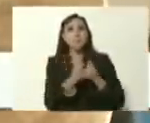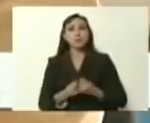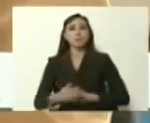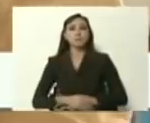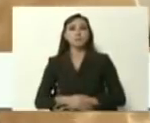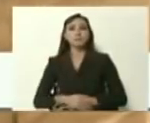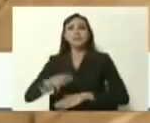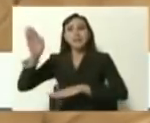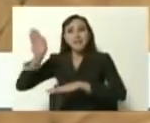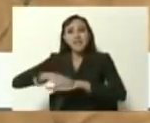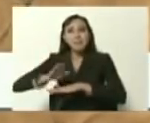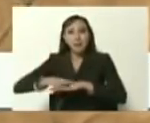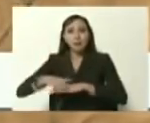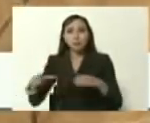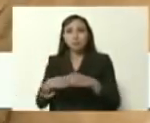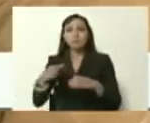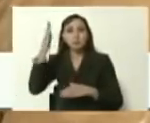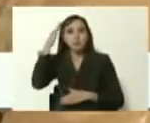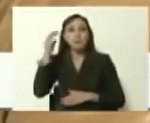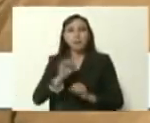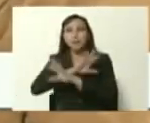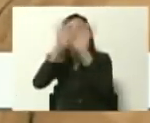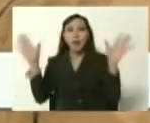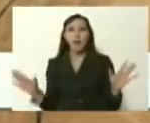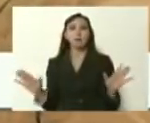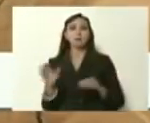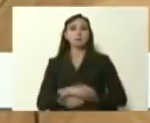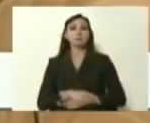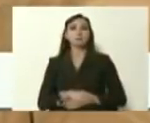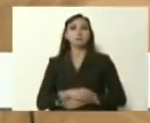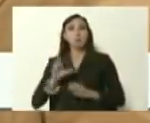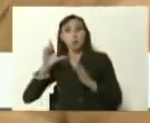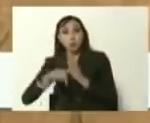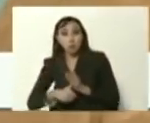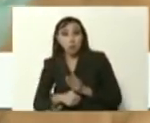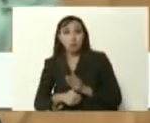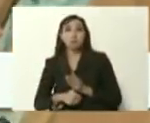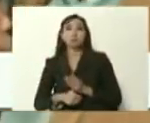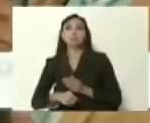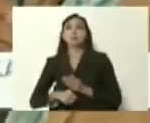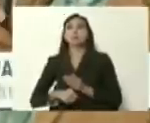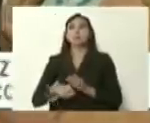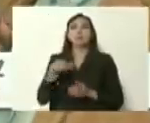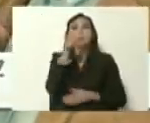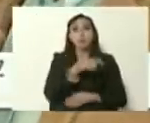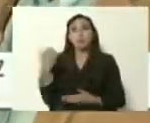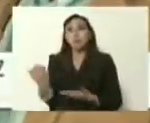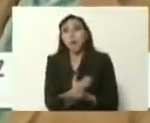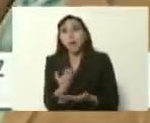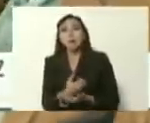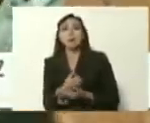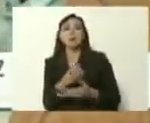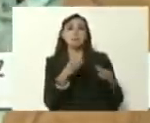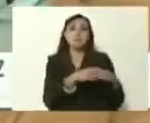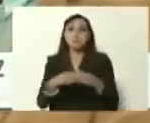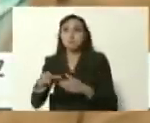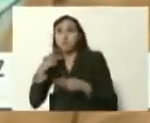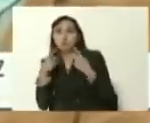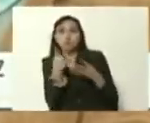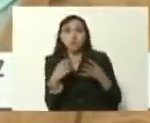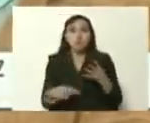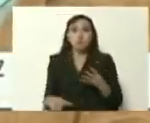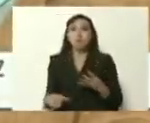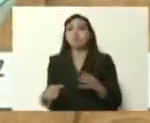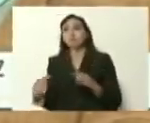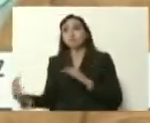el llamado y la convocatoria. Llegará su momento donde evangélicos de derecha y de izquierda, por supuesto ahí no hay